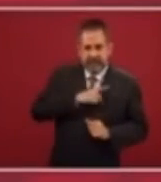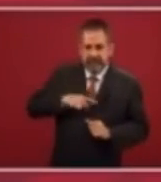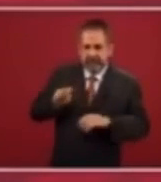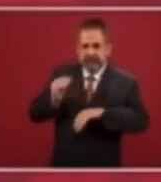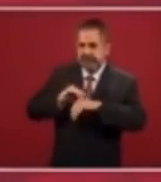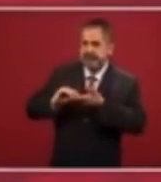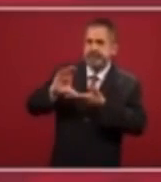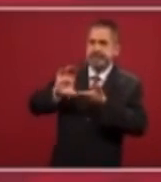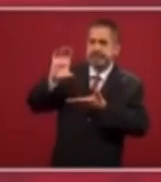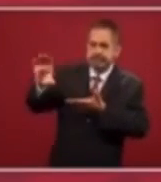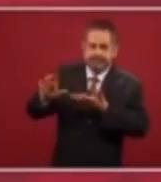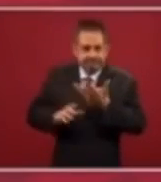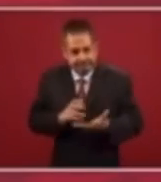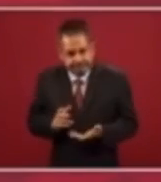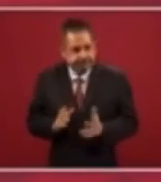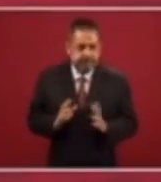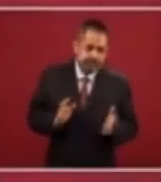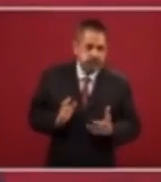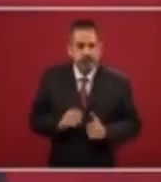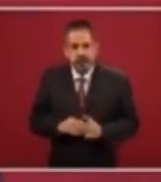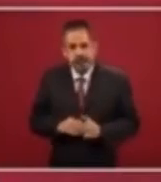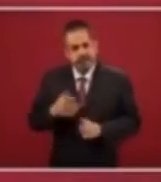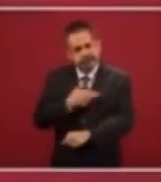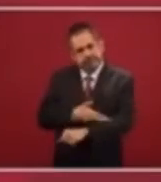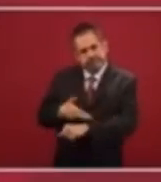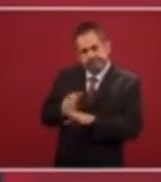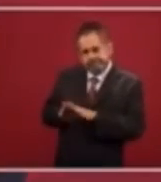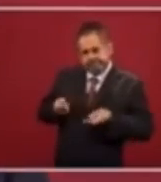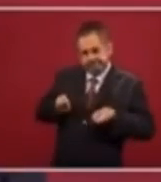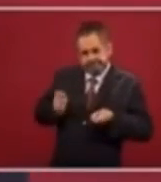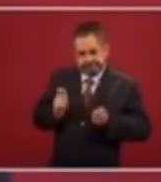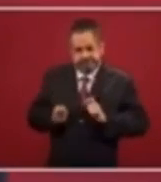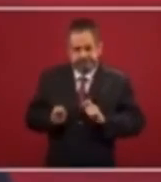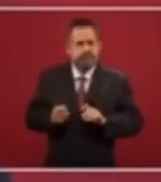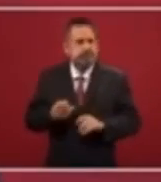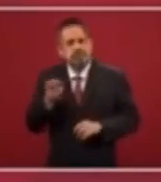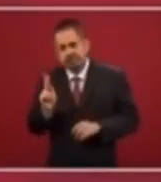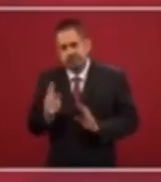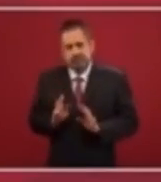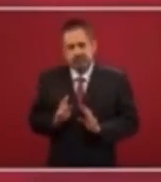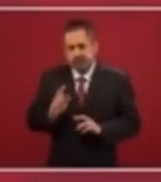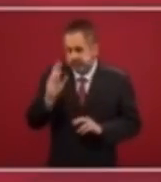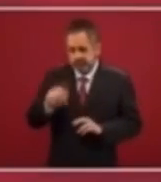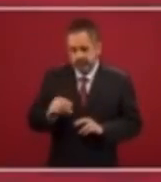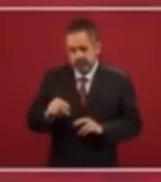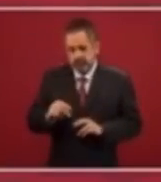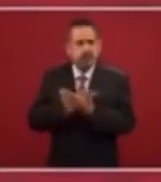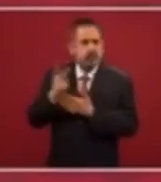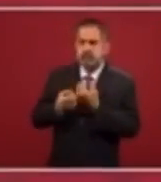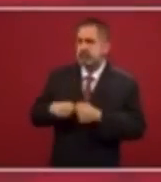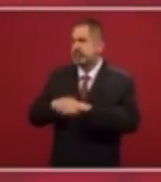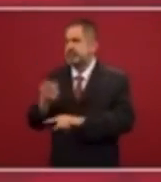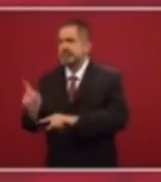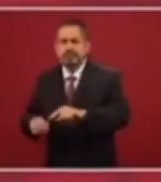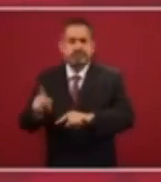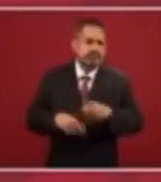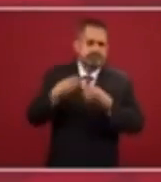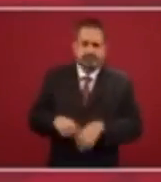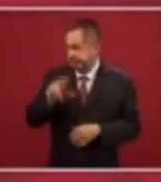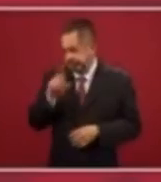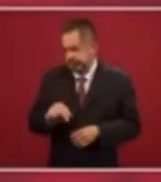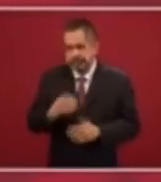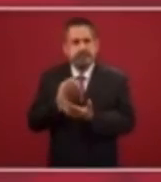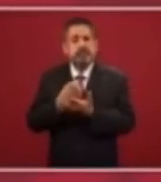deuda con relación al Producto Interno Bruto, haríamos algún ajuste, pero no a los programas sociales, no afectaríamos la